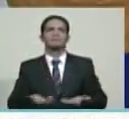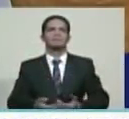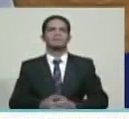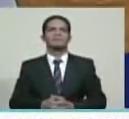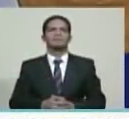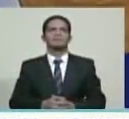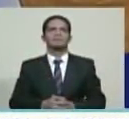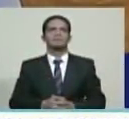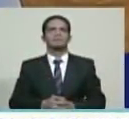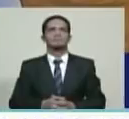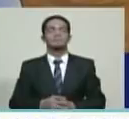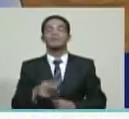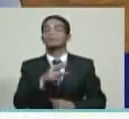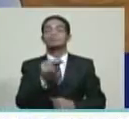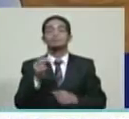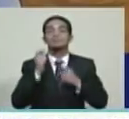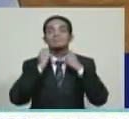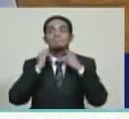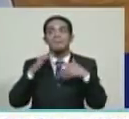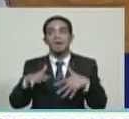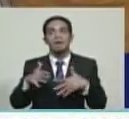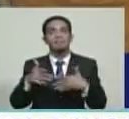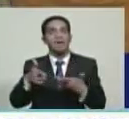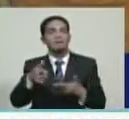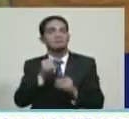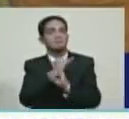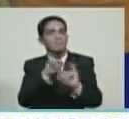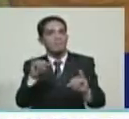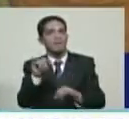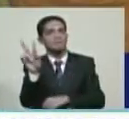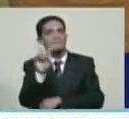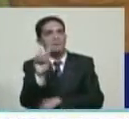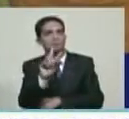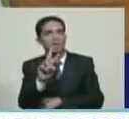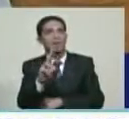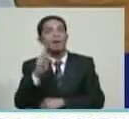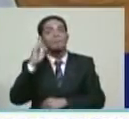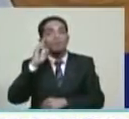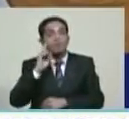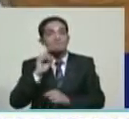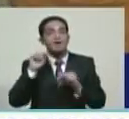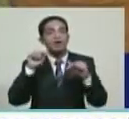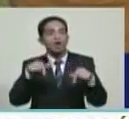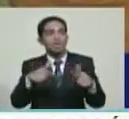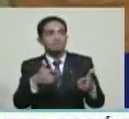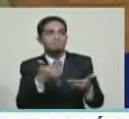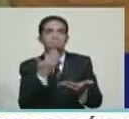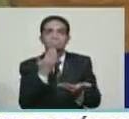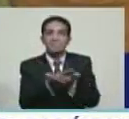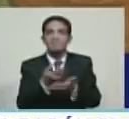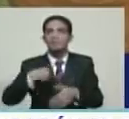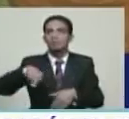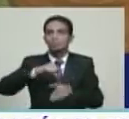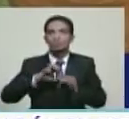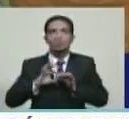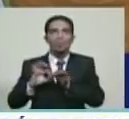que no se pierda su independencia. Bolívar hoy nos reclama unidad.